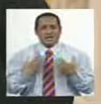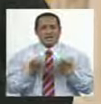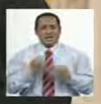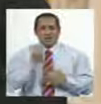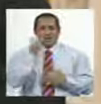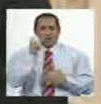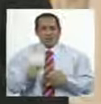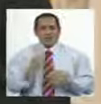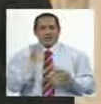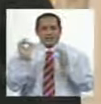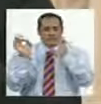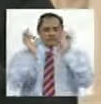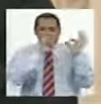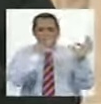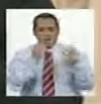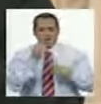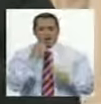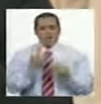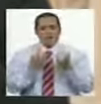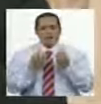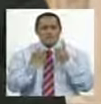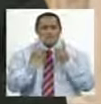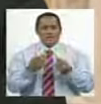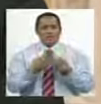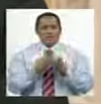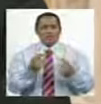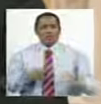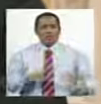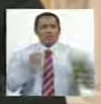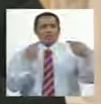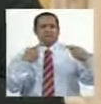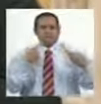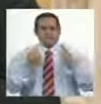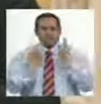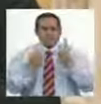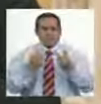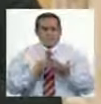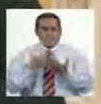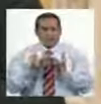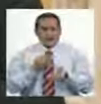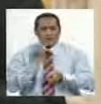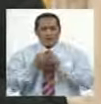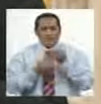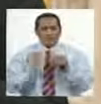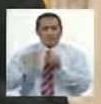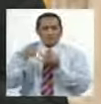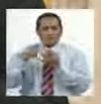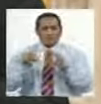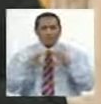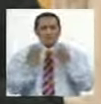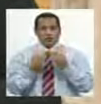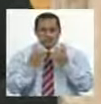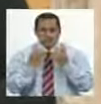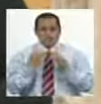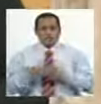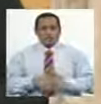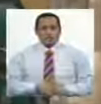Burga es desviar la atención con esta especie de reto. Aquí tenemos estas declaraciones, Nicolás, de varios parlamentarios sobre el